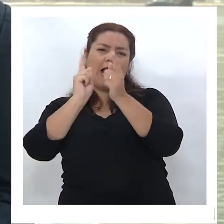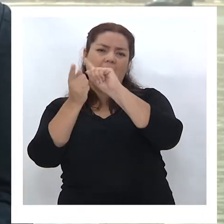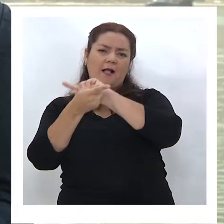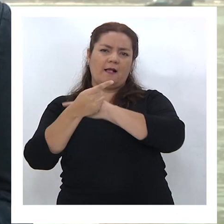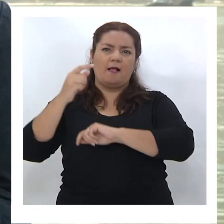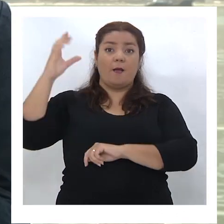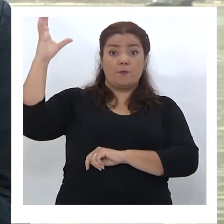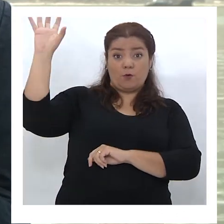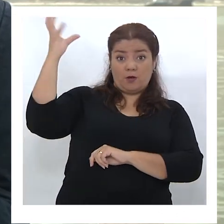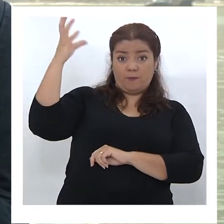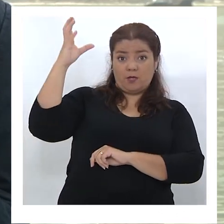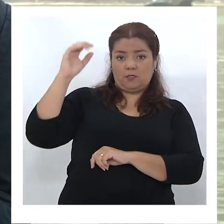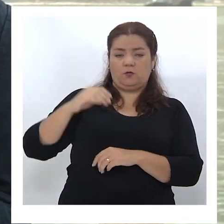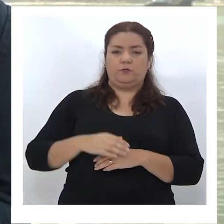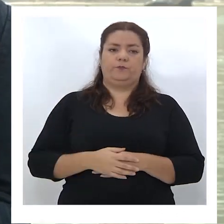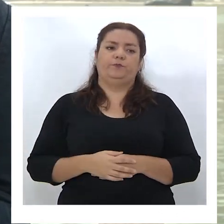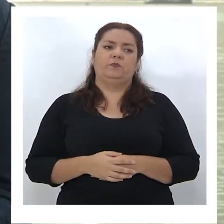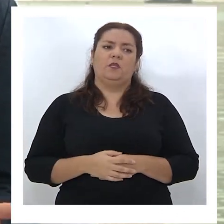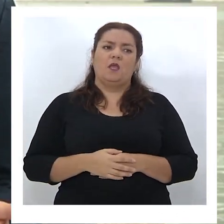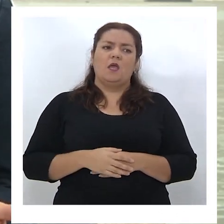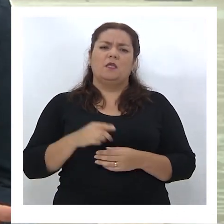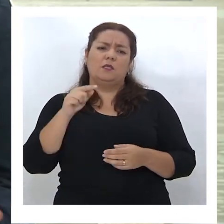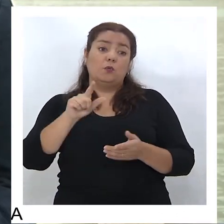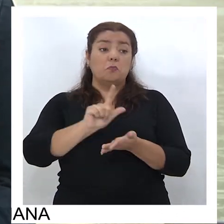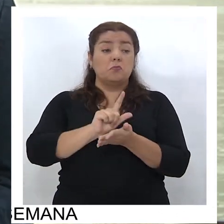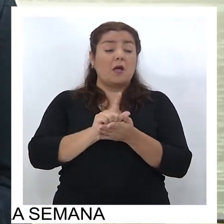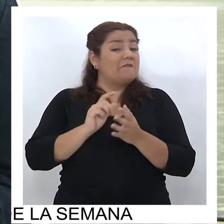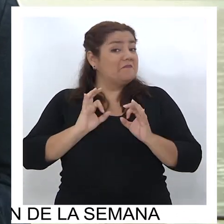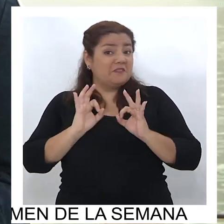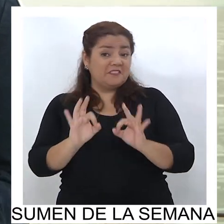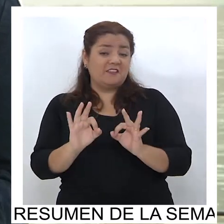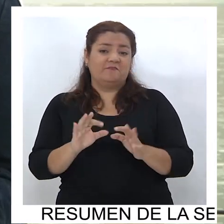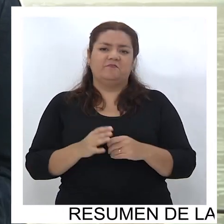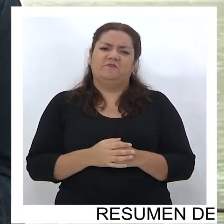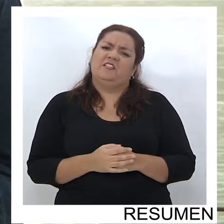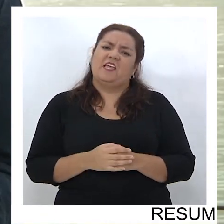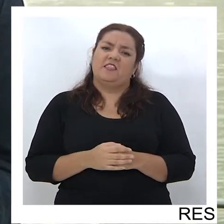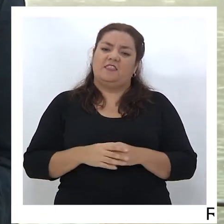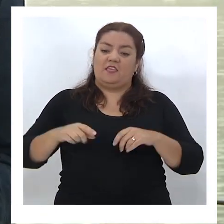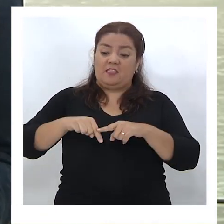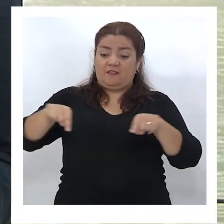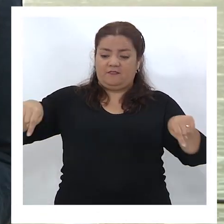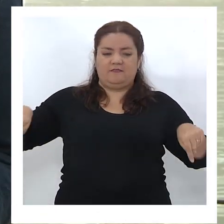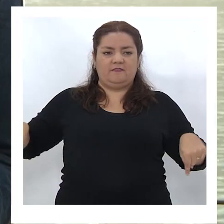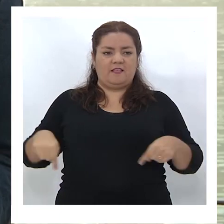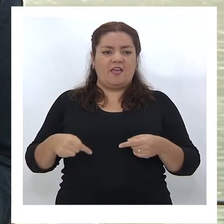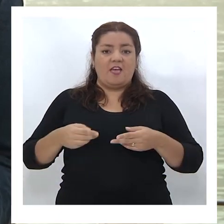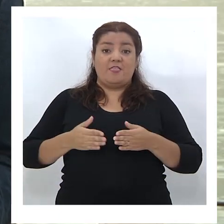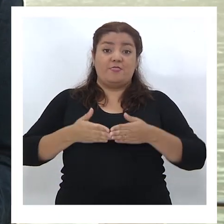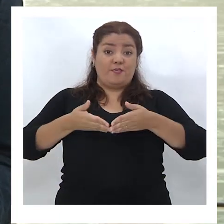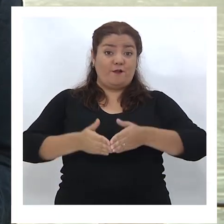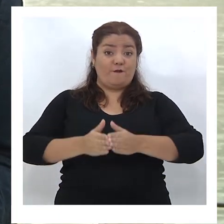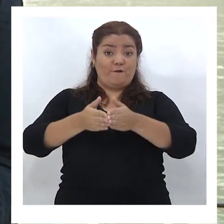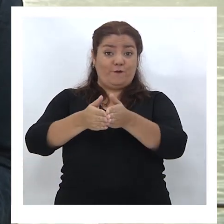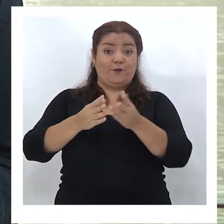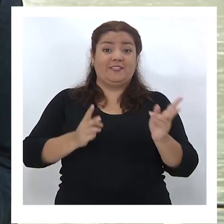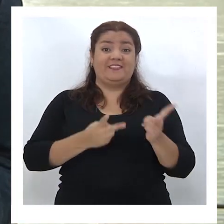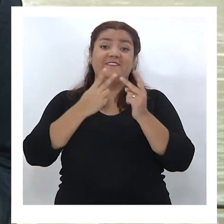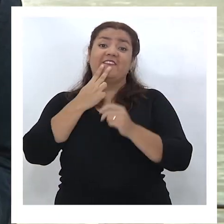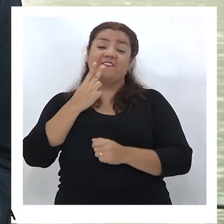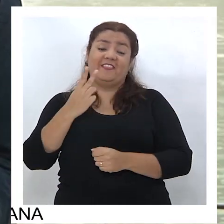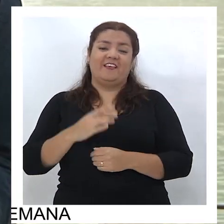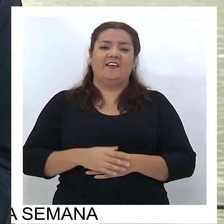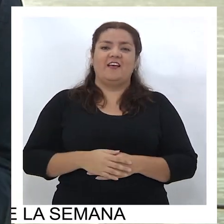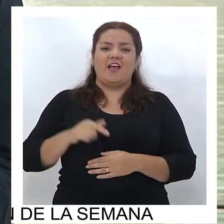Giovanni Calderón. Desde un lugar bien especial también, ¿cierto? Desde las dependencias del bote salvavidas, aquí en la